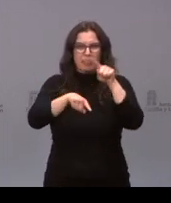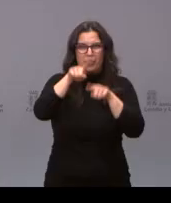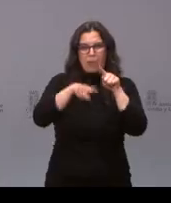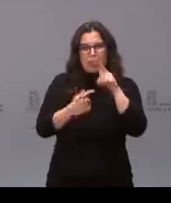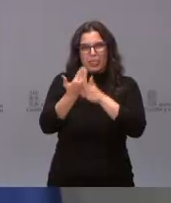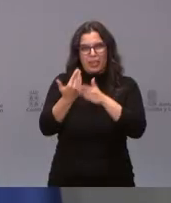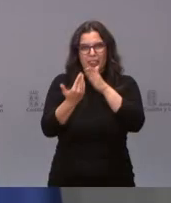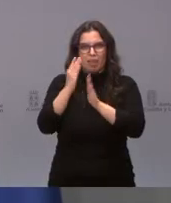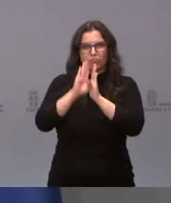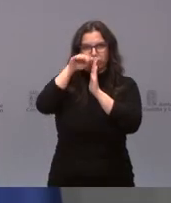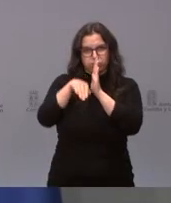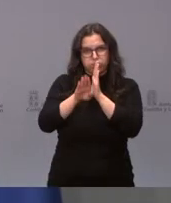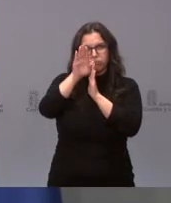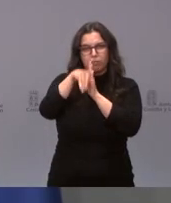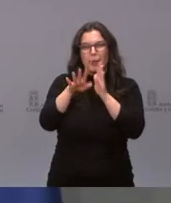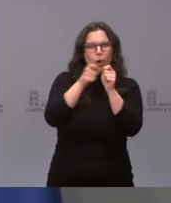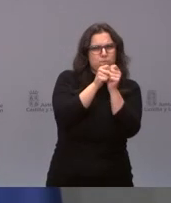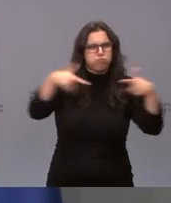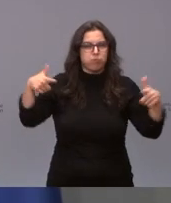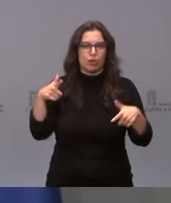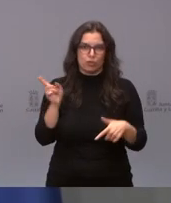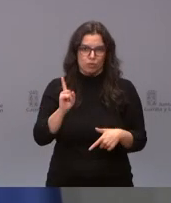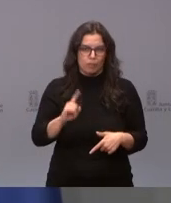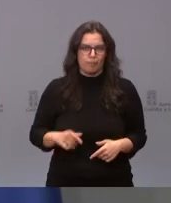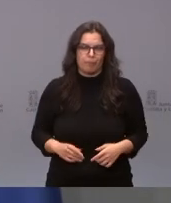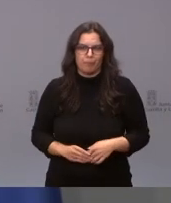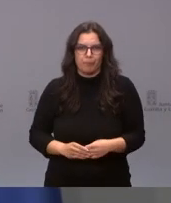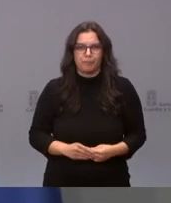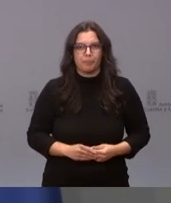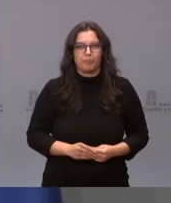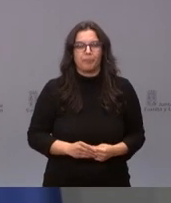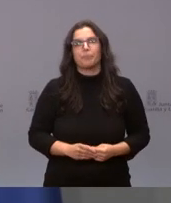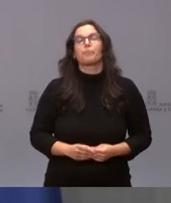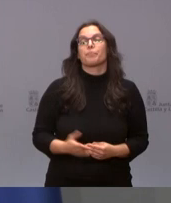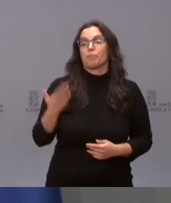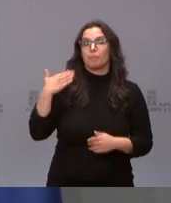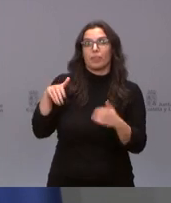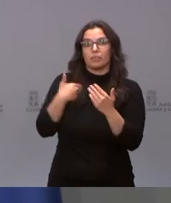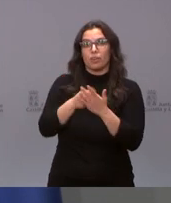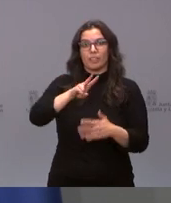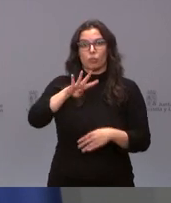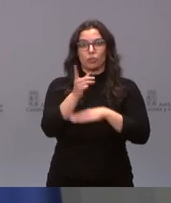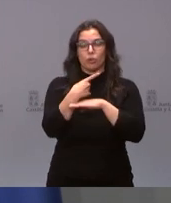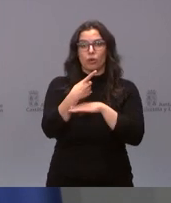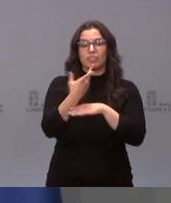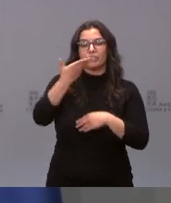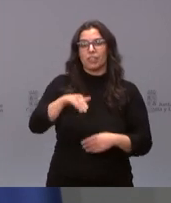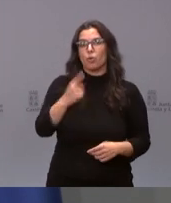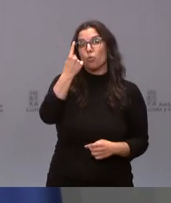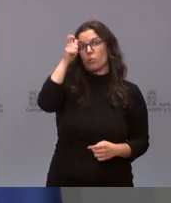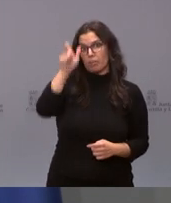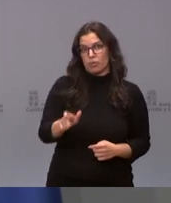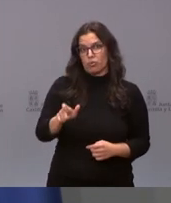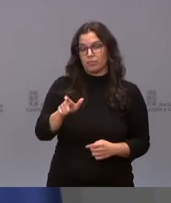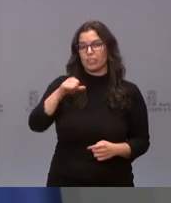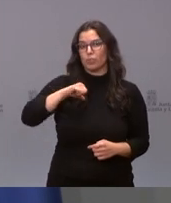los días pero sin subidas dramáticas en las últimas 24 horas ha fallecido una persona en nuestros